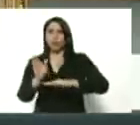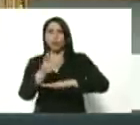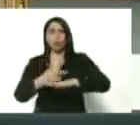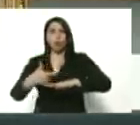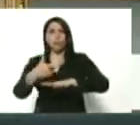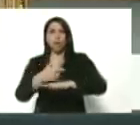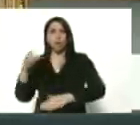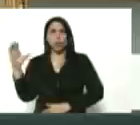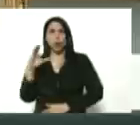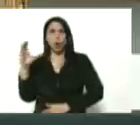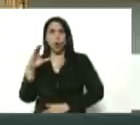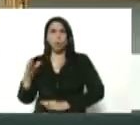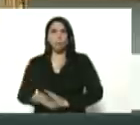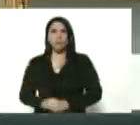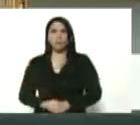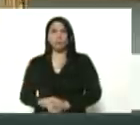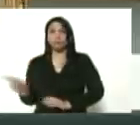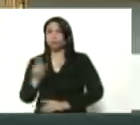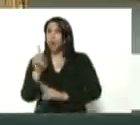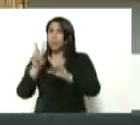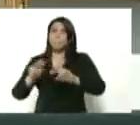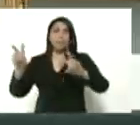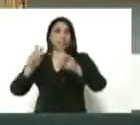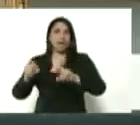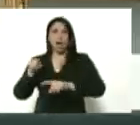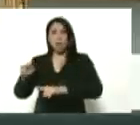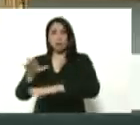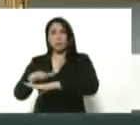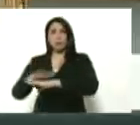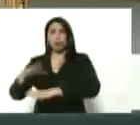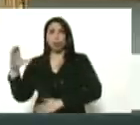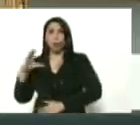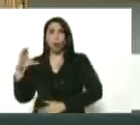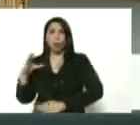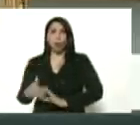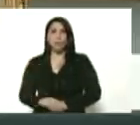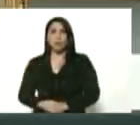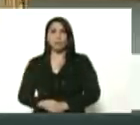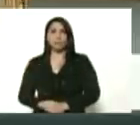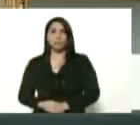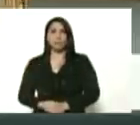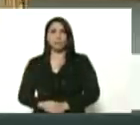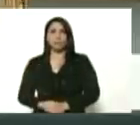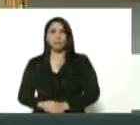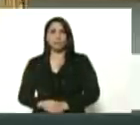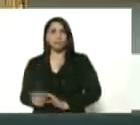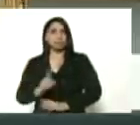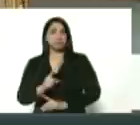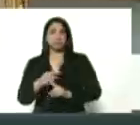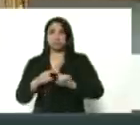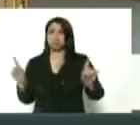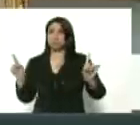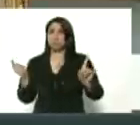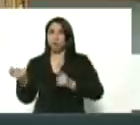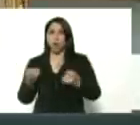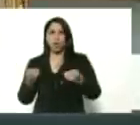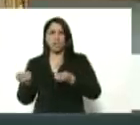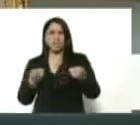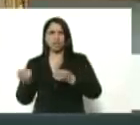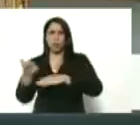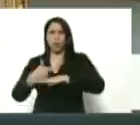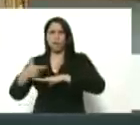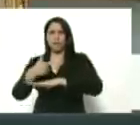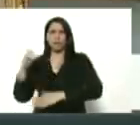Colombia. No se investigó este caso. Al contrario, bajo la coordinación del gobierno de